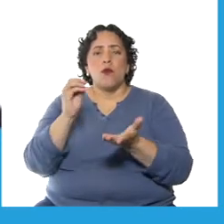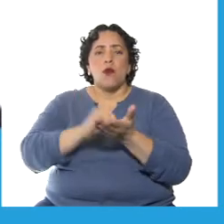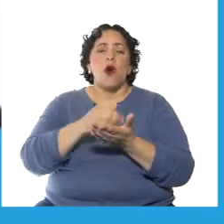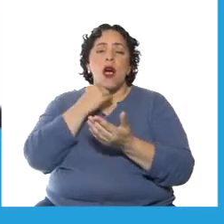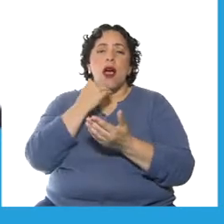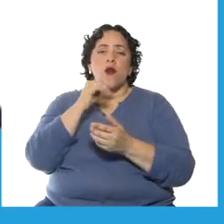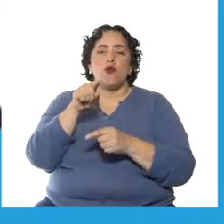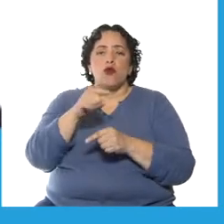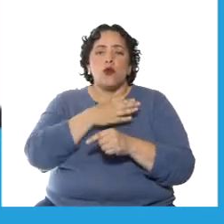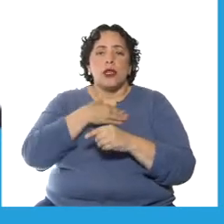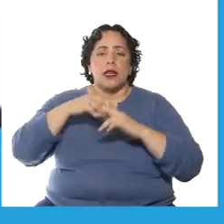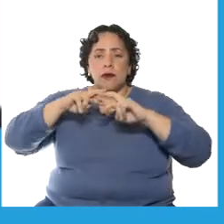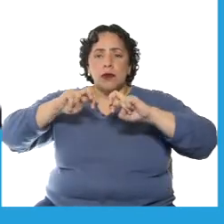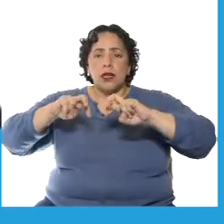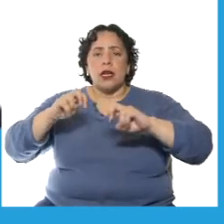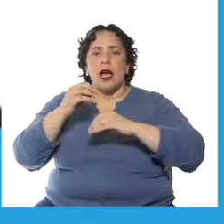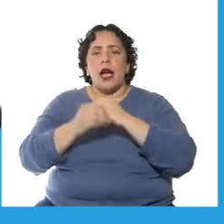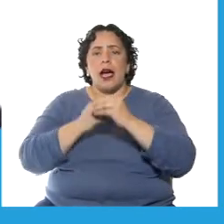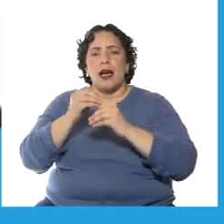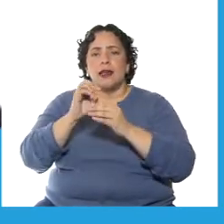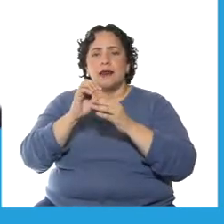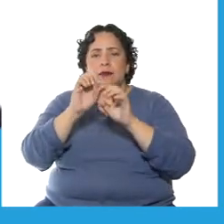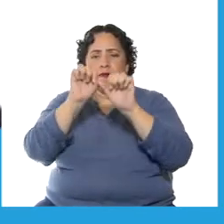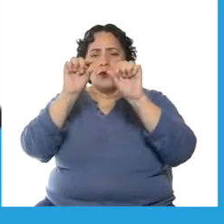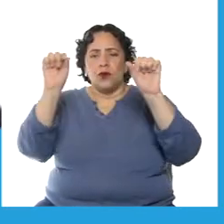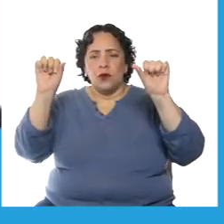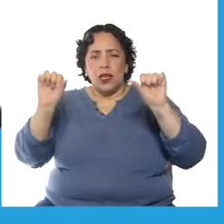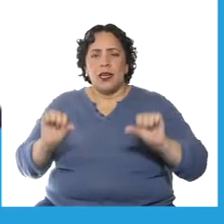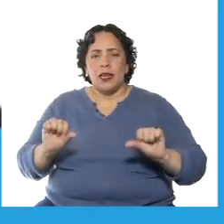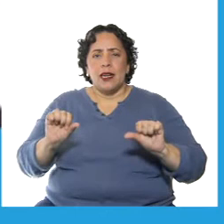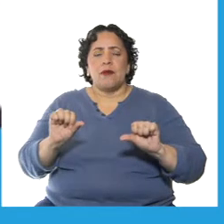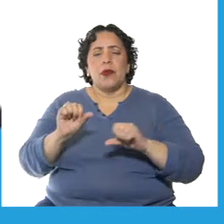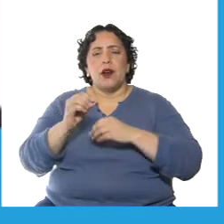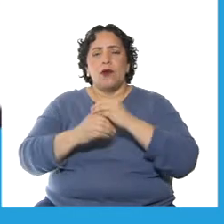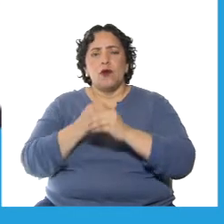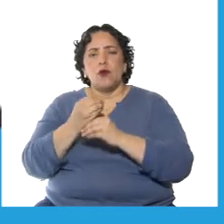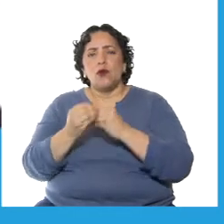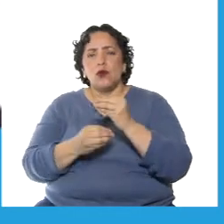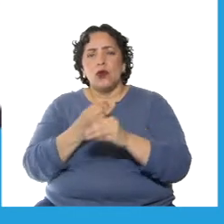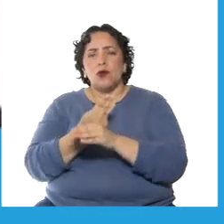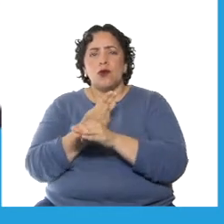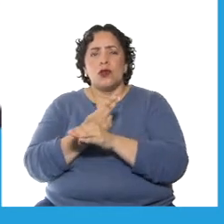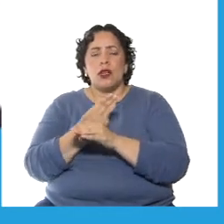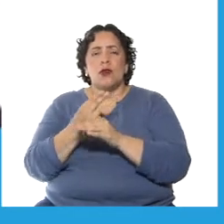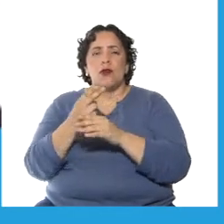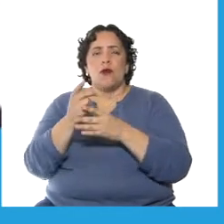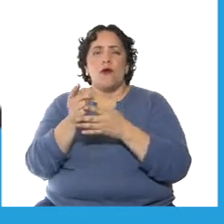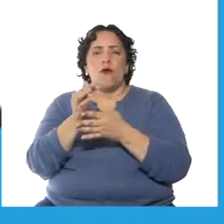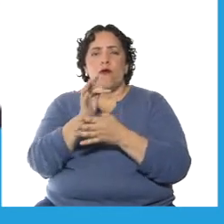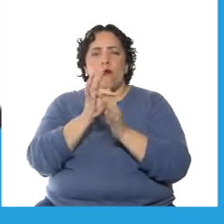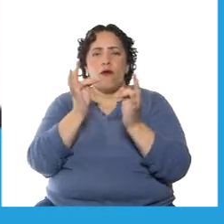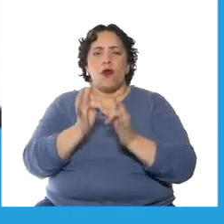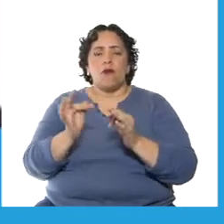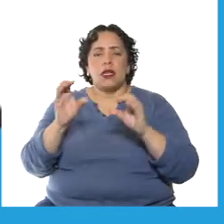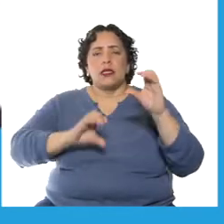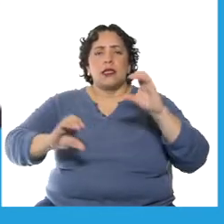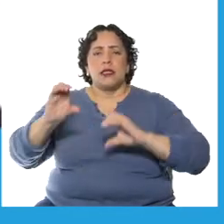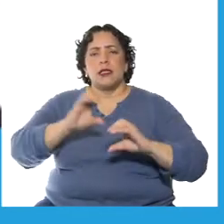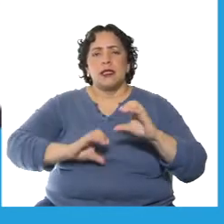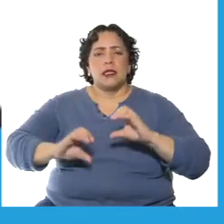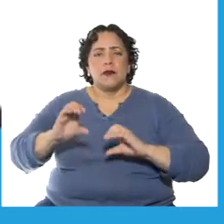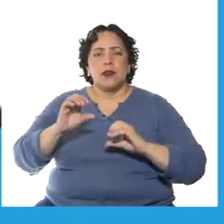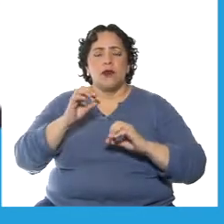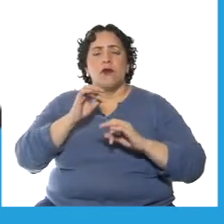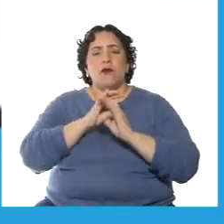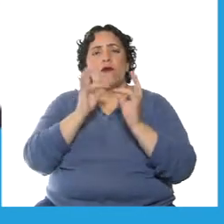que desees investigar y elabora un esquema con las actividades que deberías realizar usando el método científico. Así que, familia venezolana,